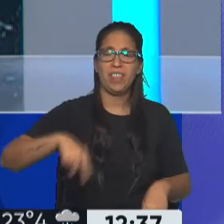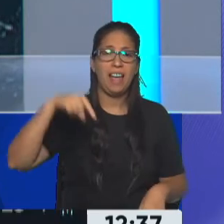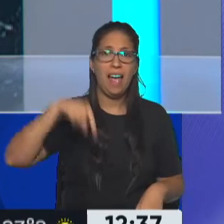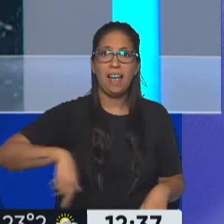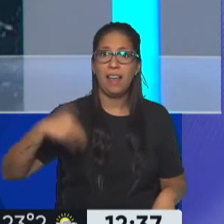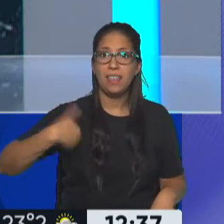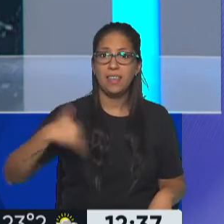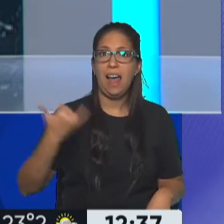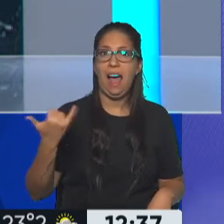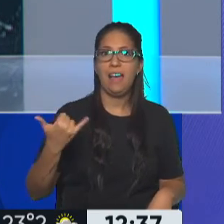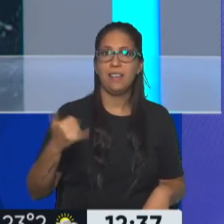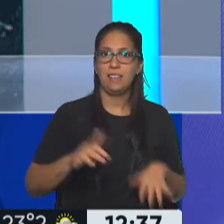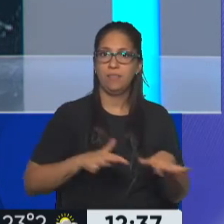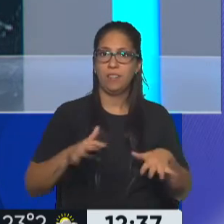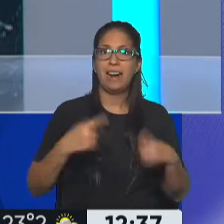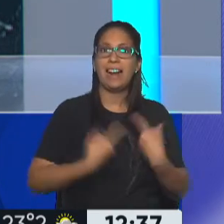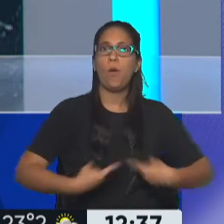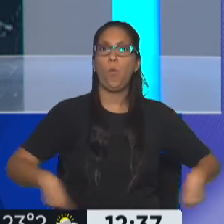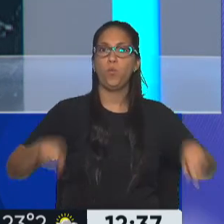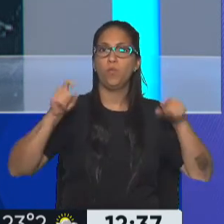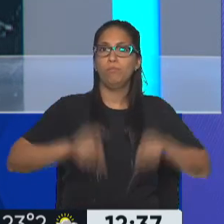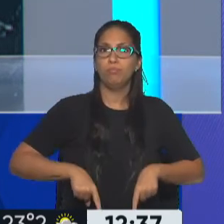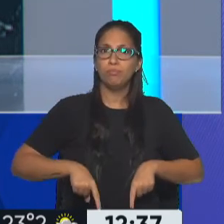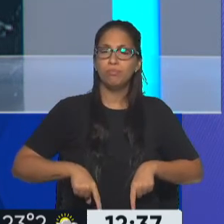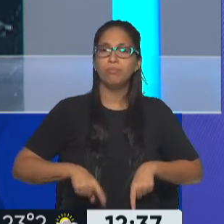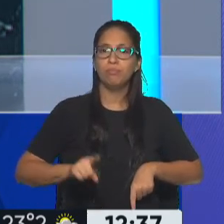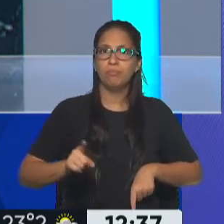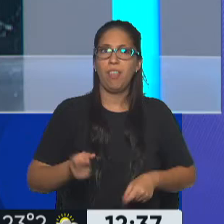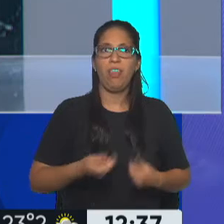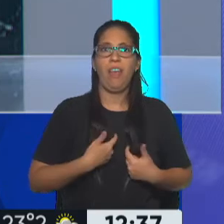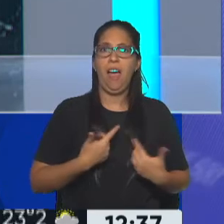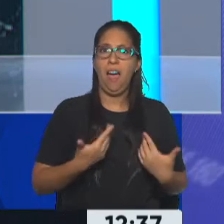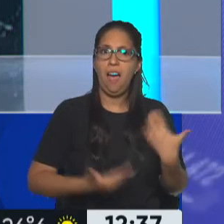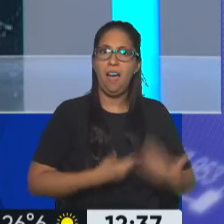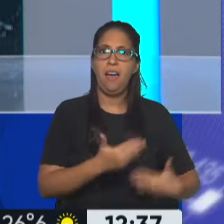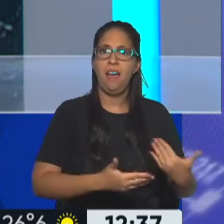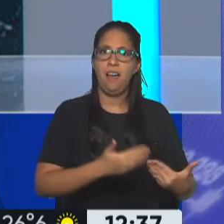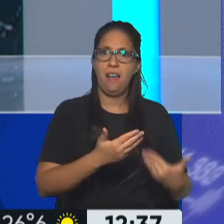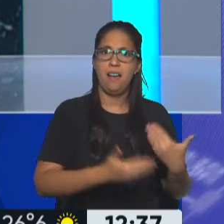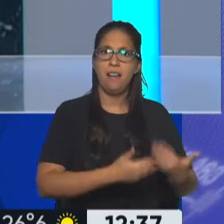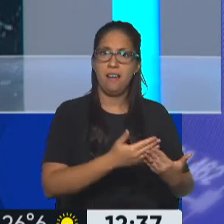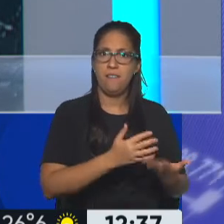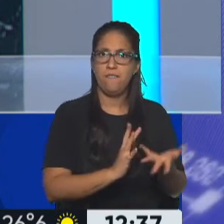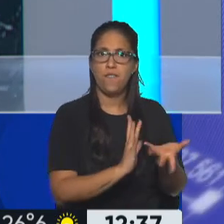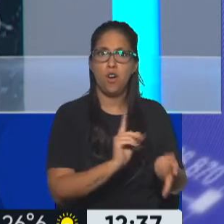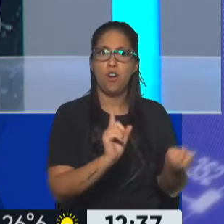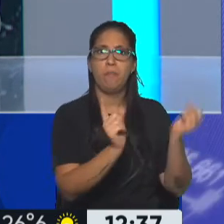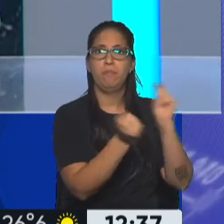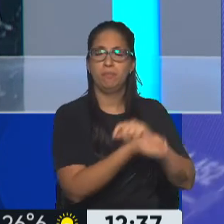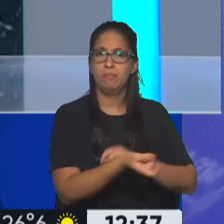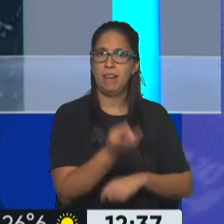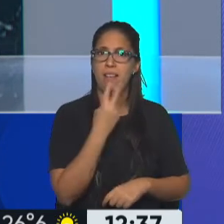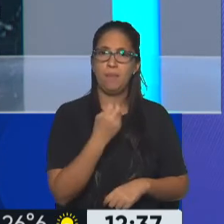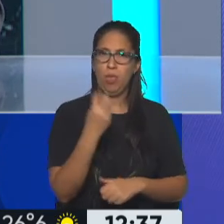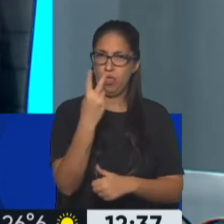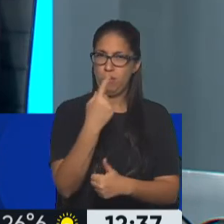condición macroeconómica y unos recursos que le da una impronta con respecto a cómo va a evolucionar su transición energética. Dos preguntas